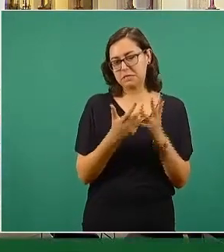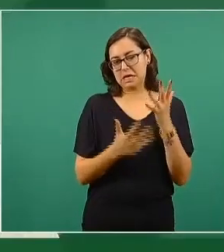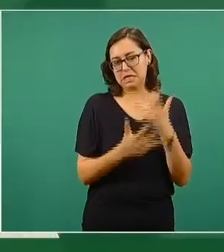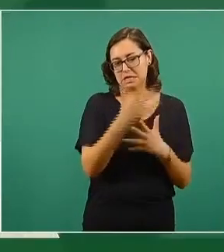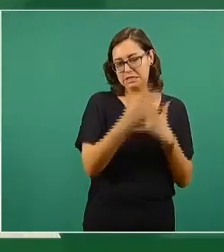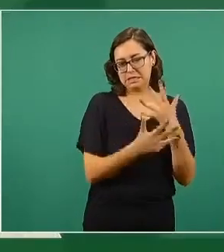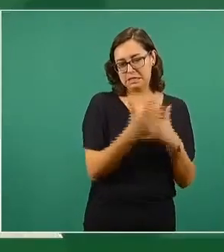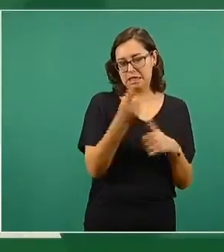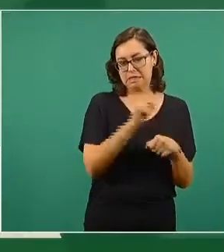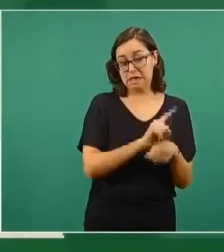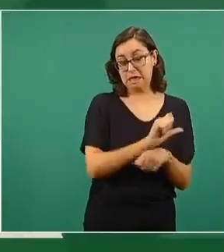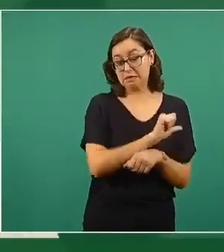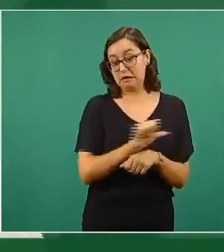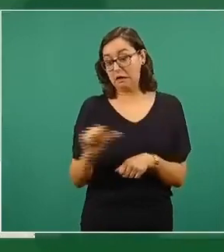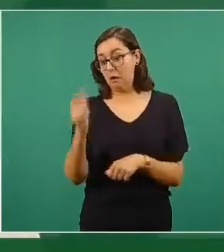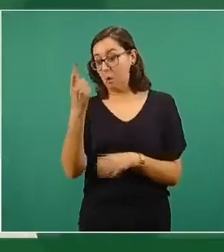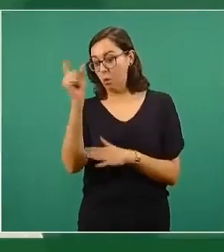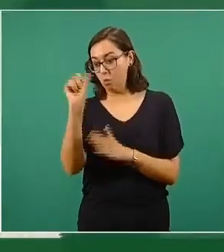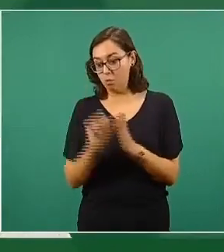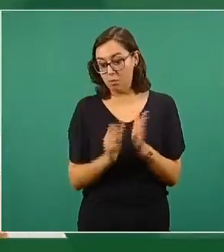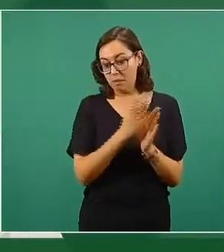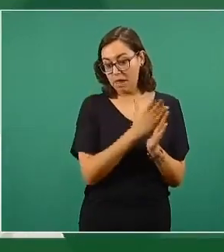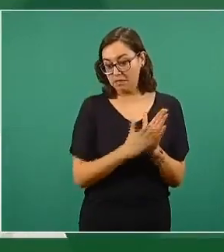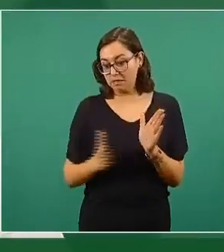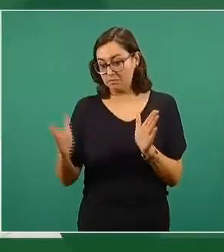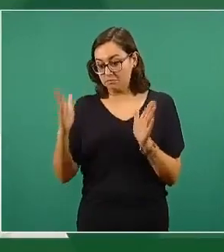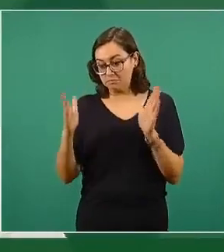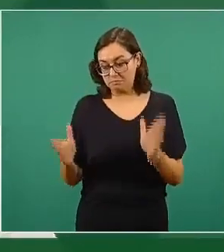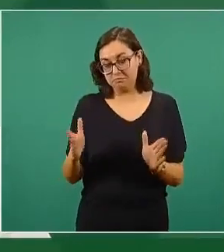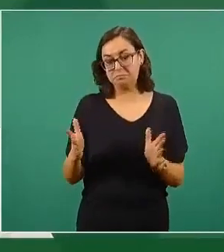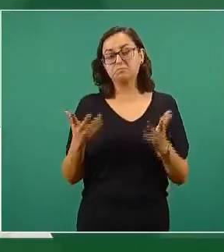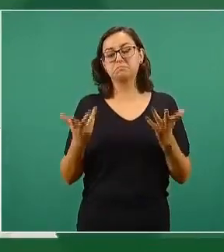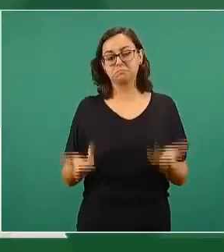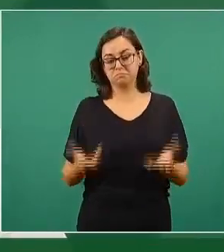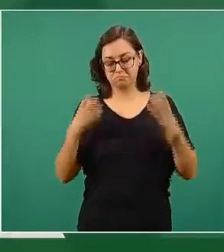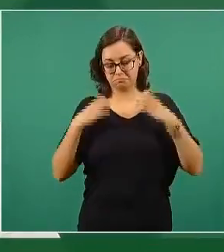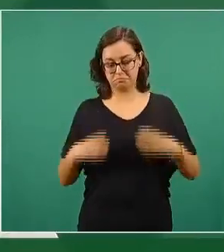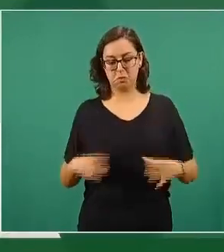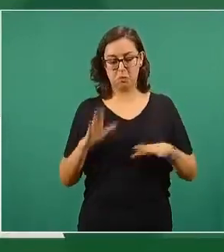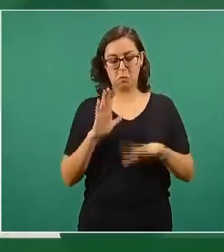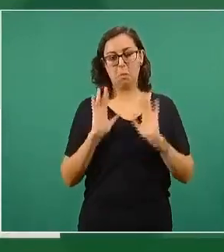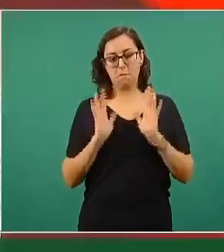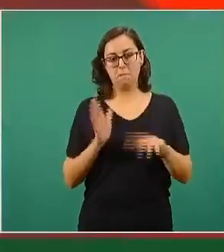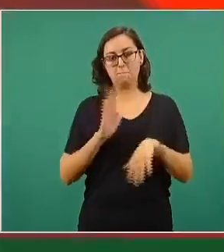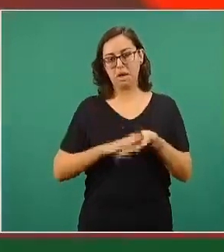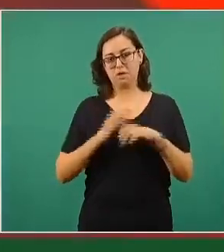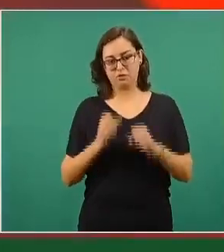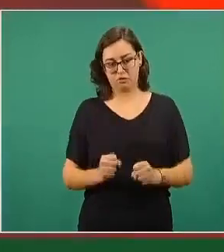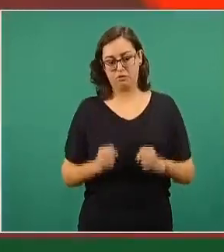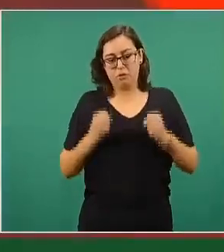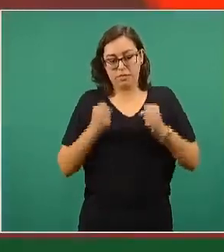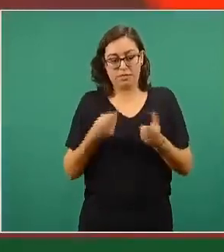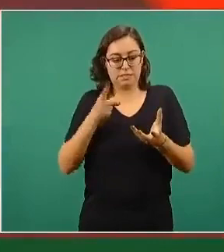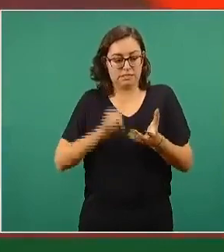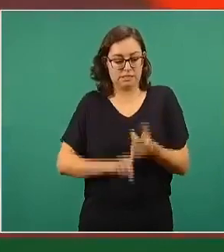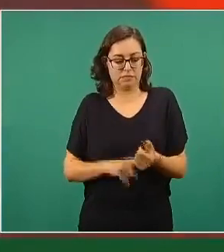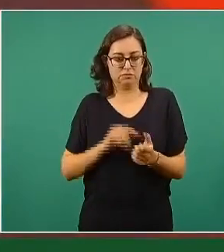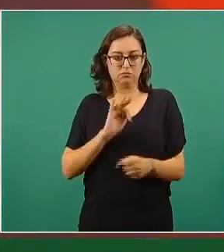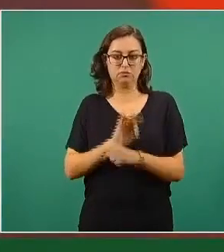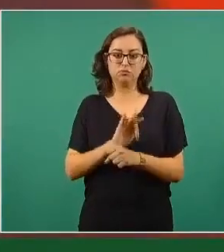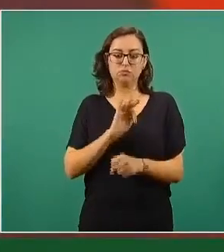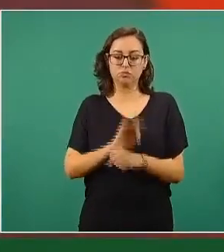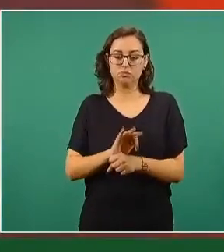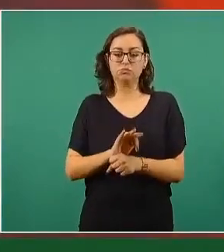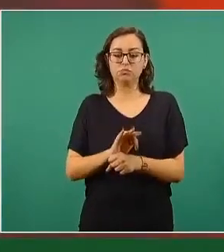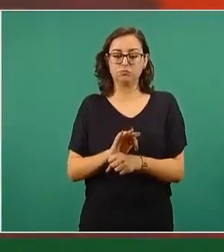el que las personas en promedio desarrollamos anticuerpos y otros componentes del sistema inmune, del sistema de